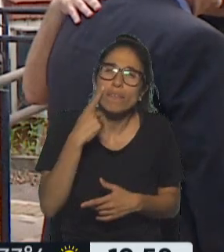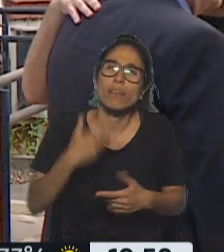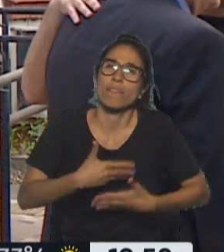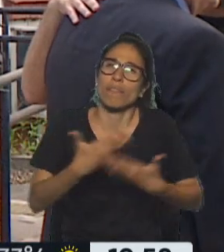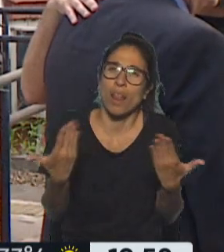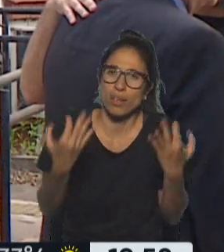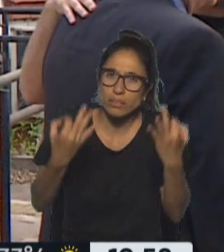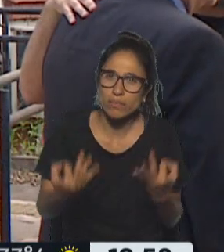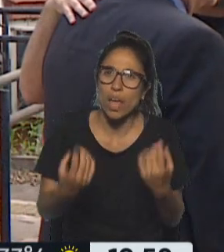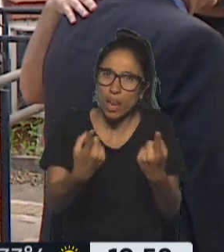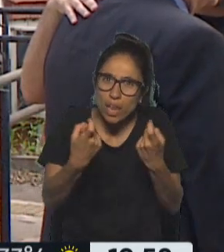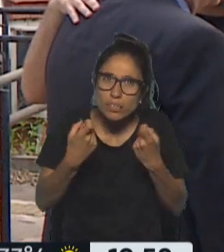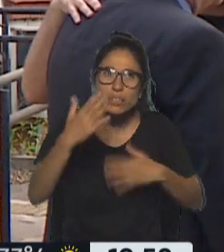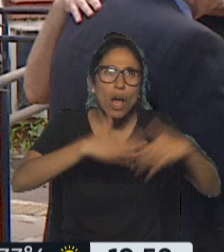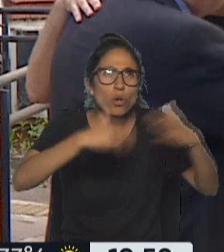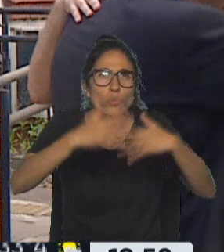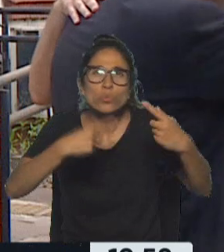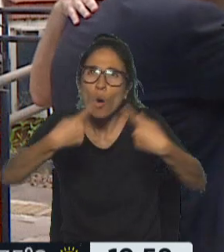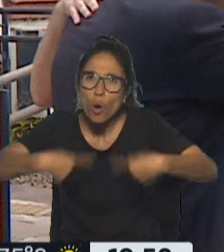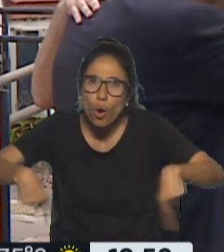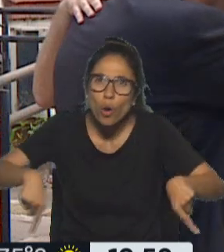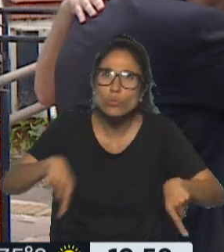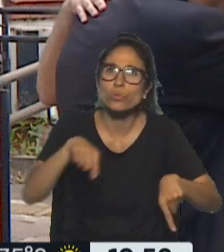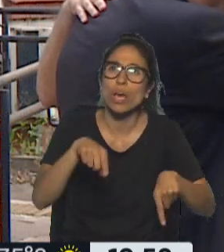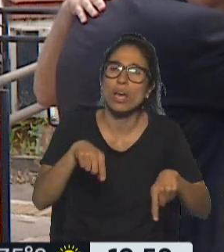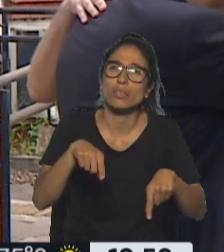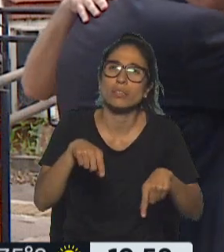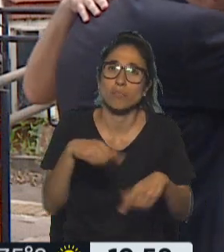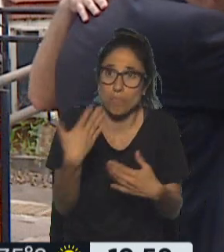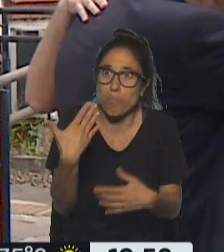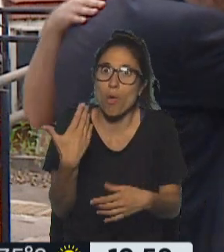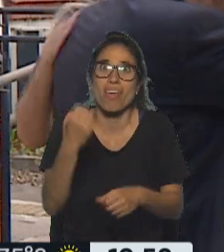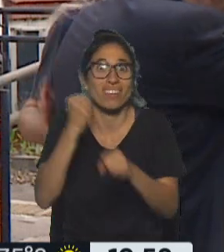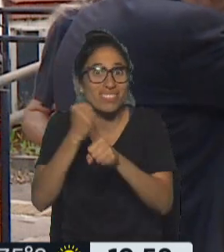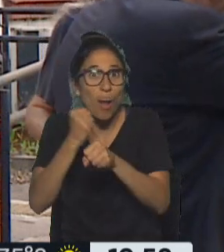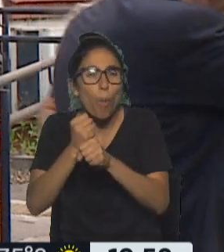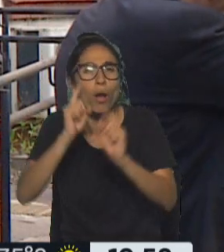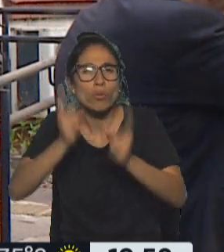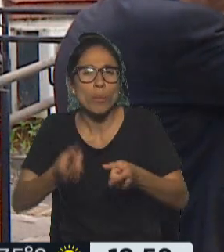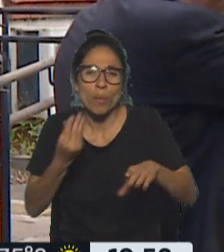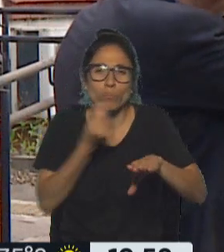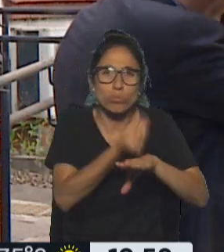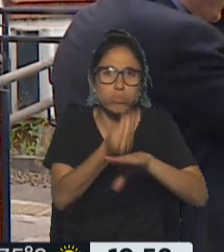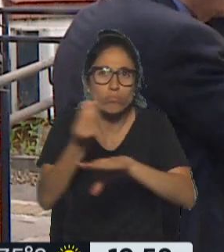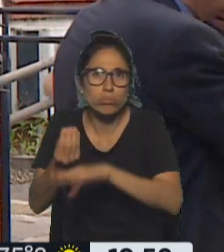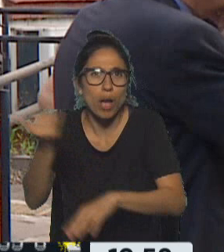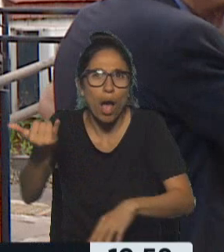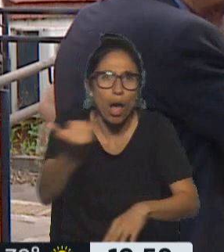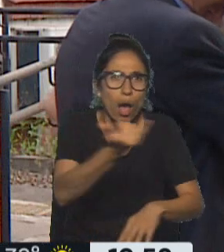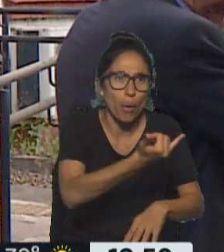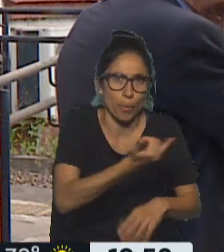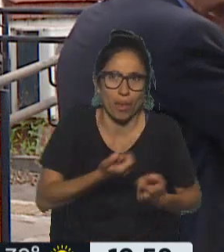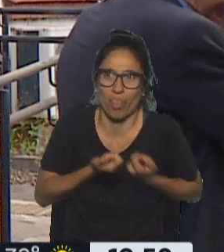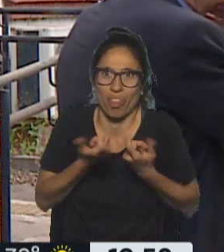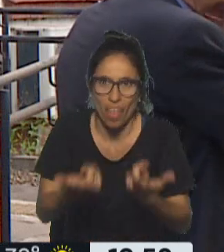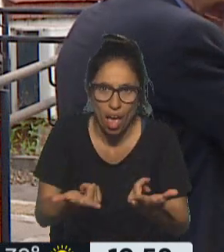infraestructura necesarias para que pueda existir empleo, para que pueda existir empleo real, concreto, genuino en cada una